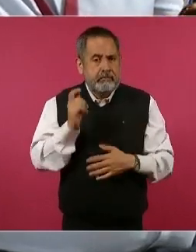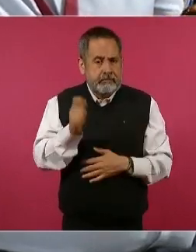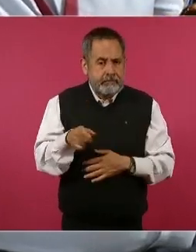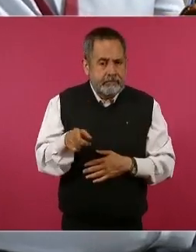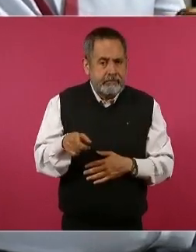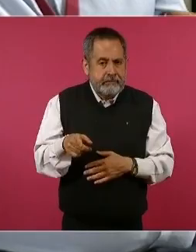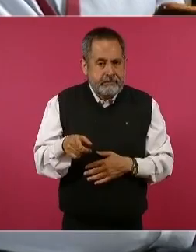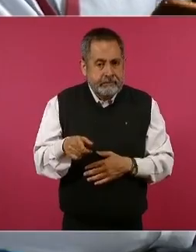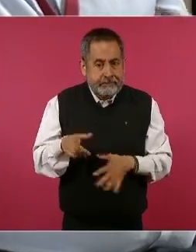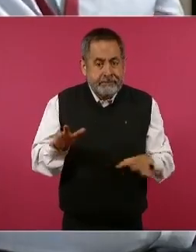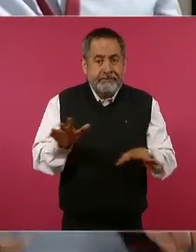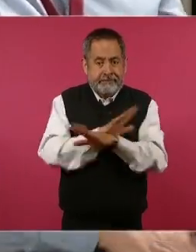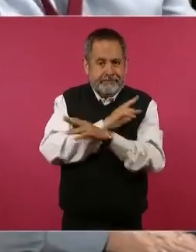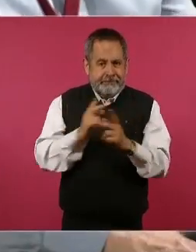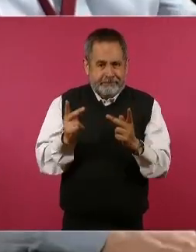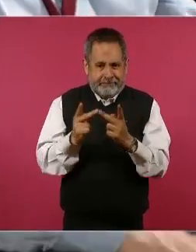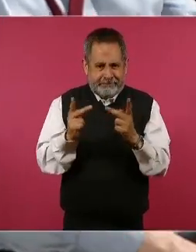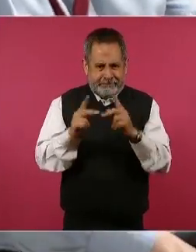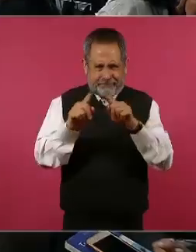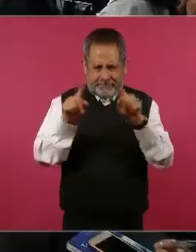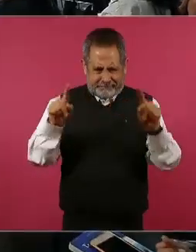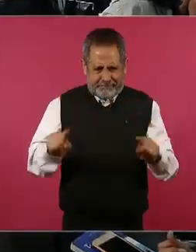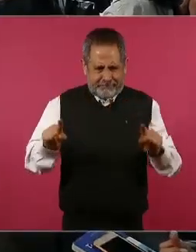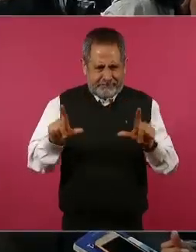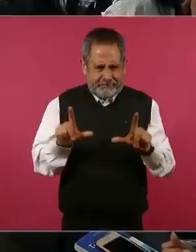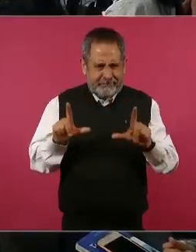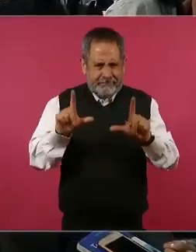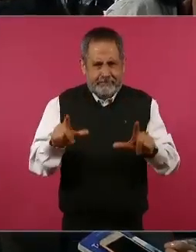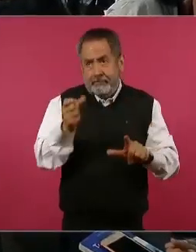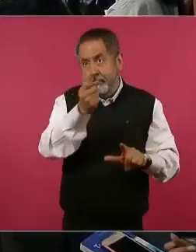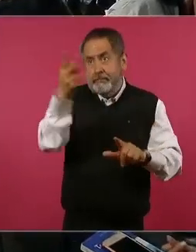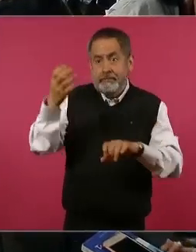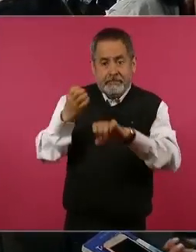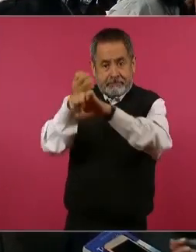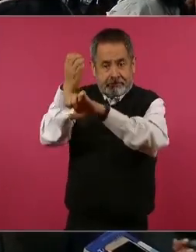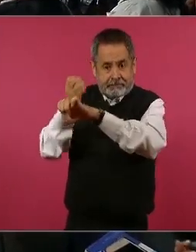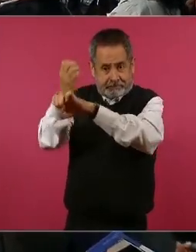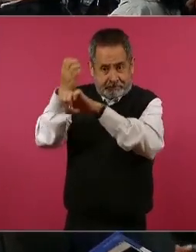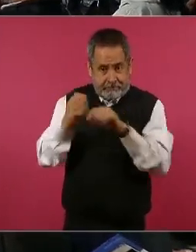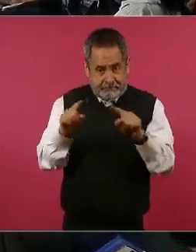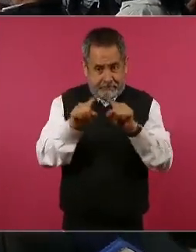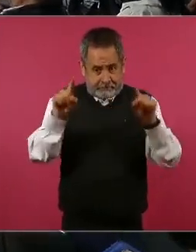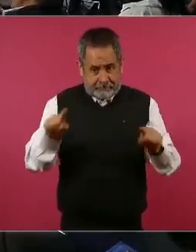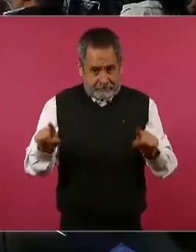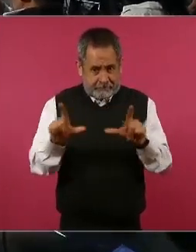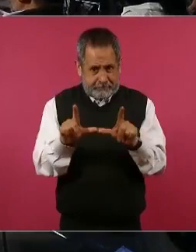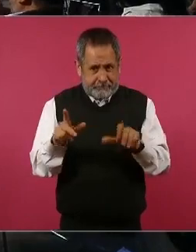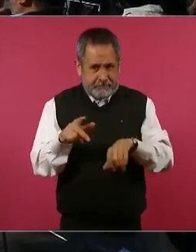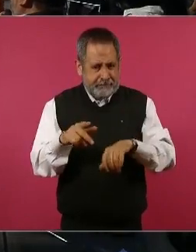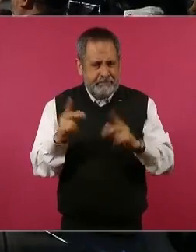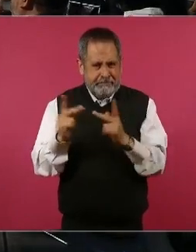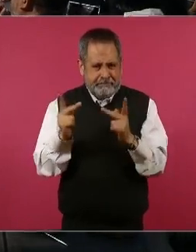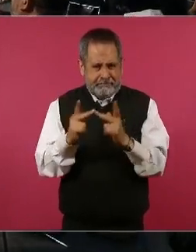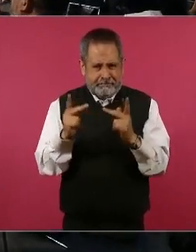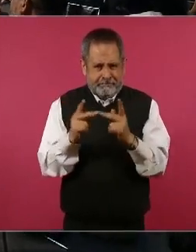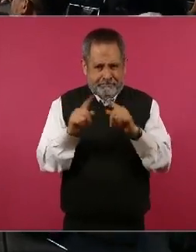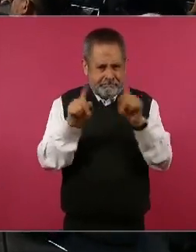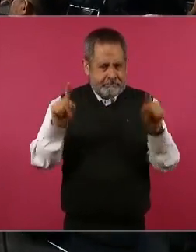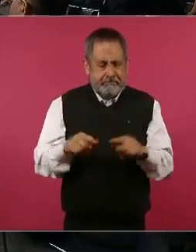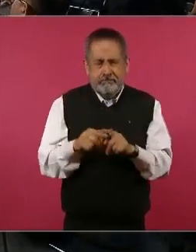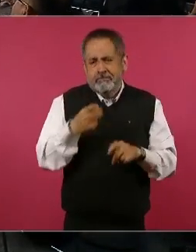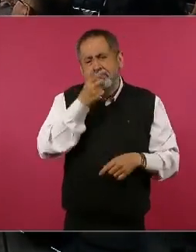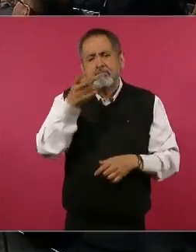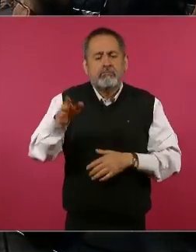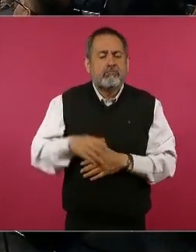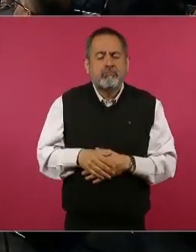de cambios de placas en algunos estados, en donde están acusando que a los meses de